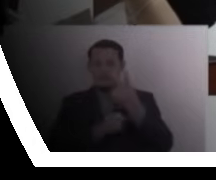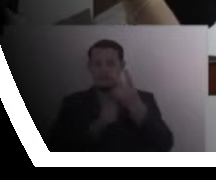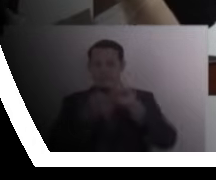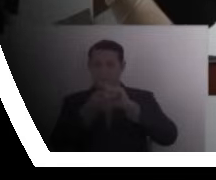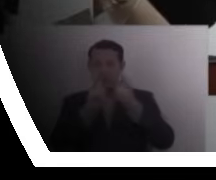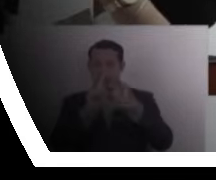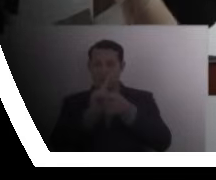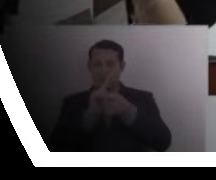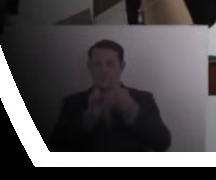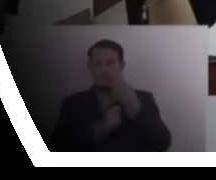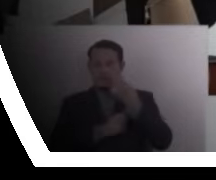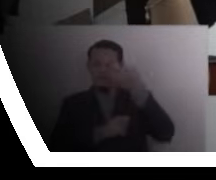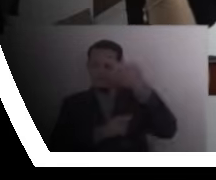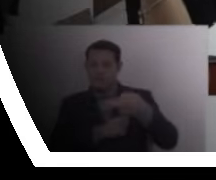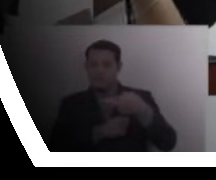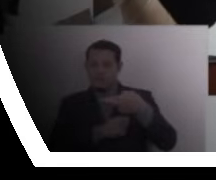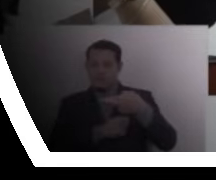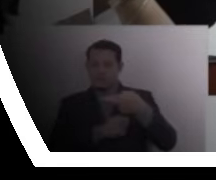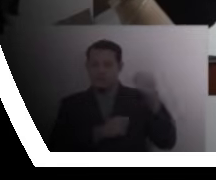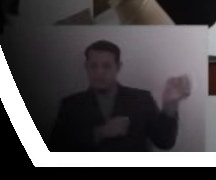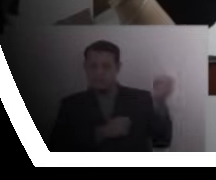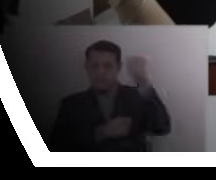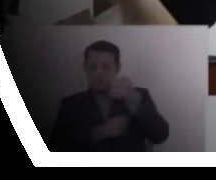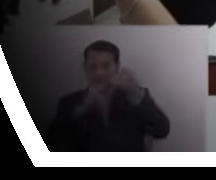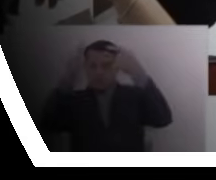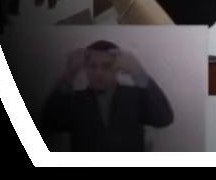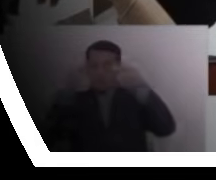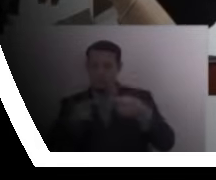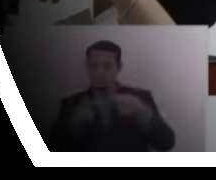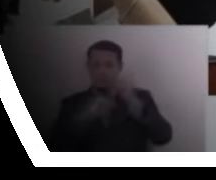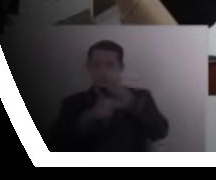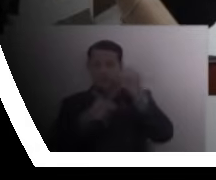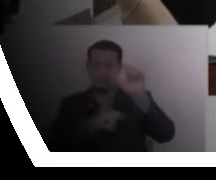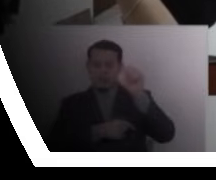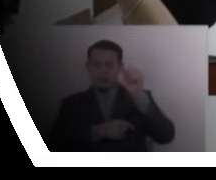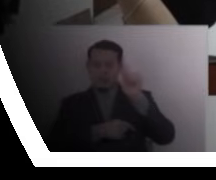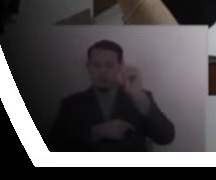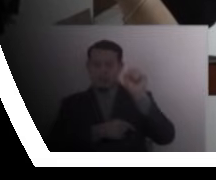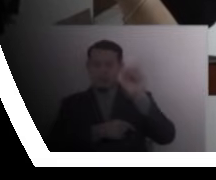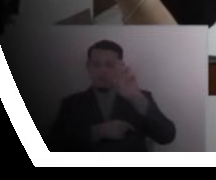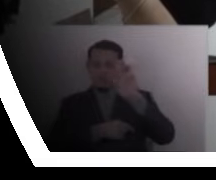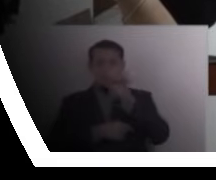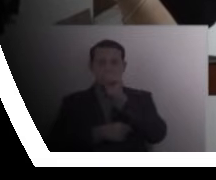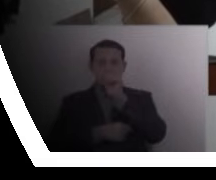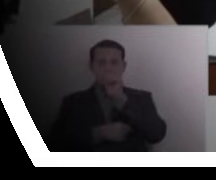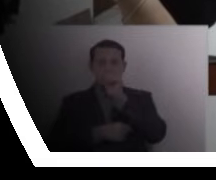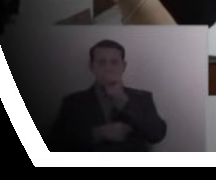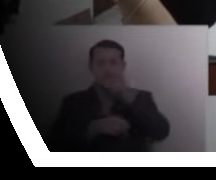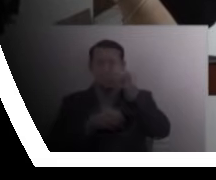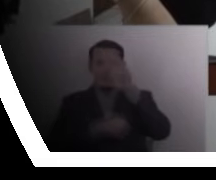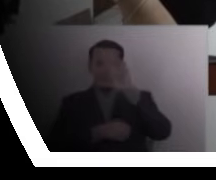ha cambiado notablemente y es una asignación presupuestaria llamada gastos reservados mejor conocida como la